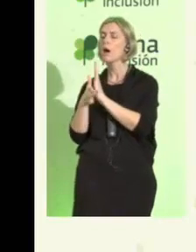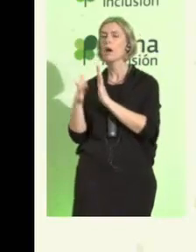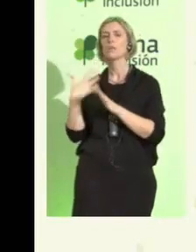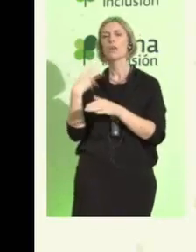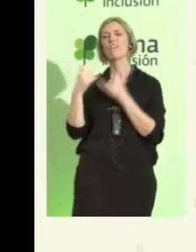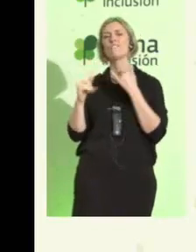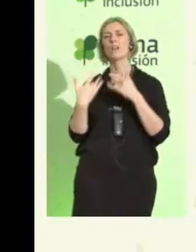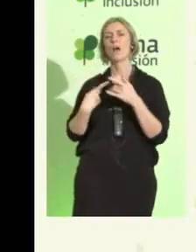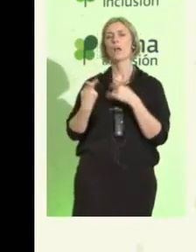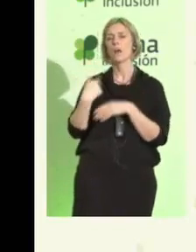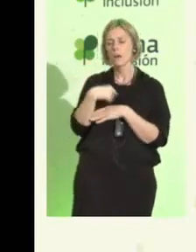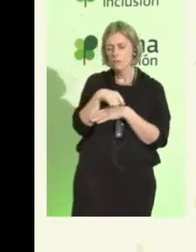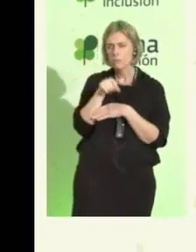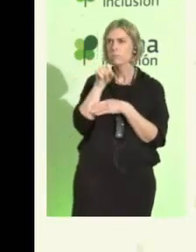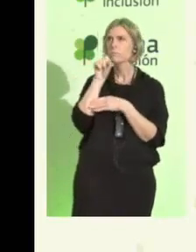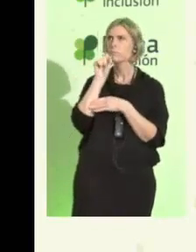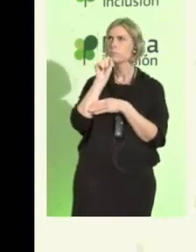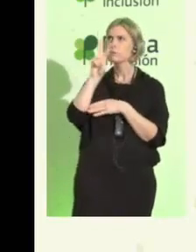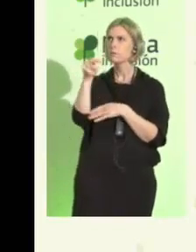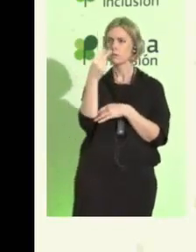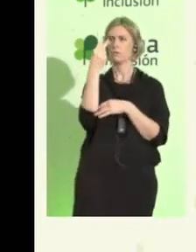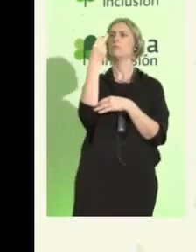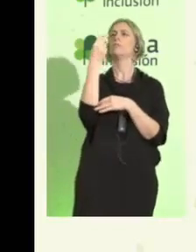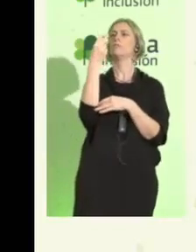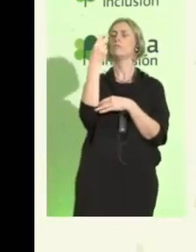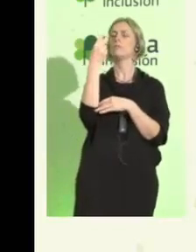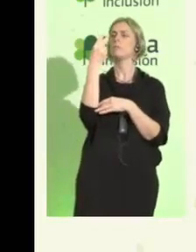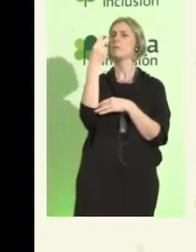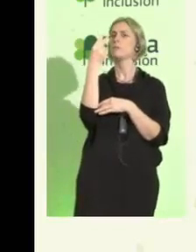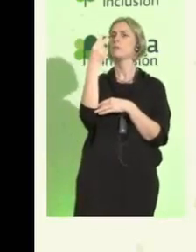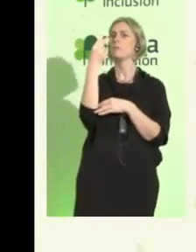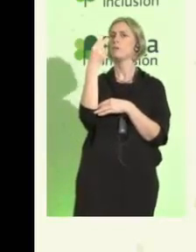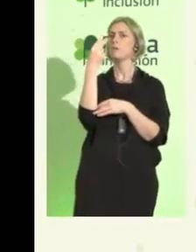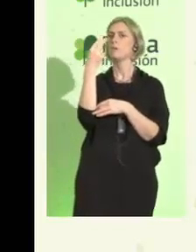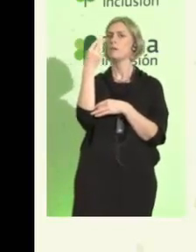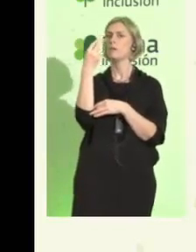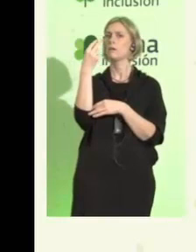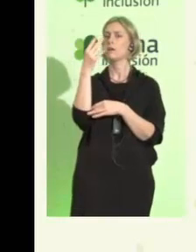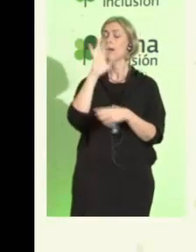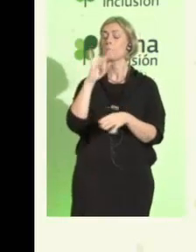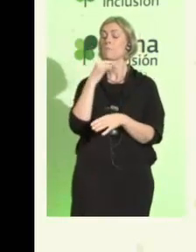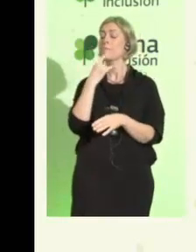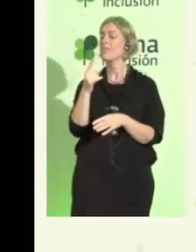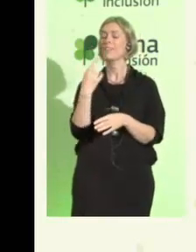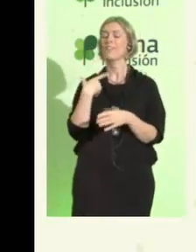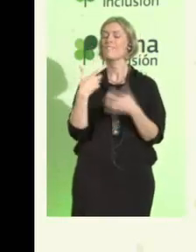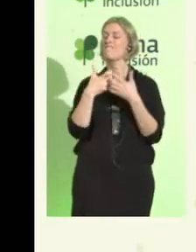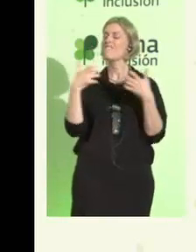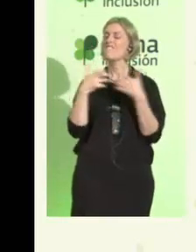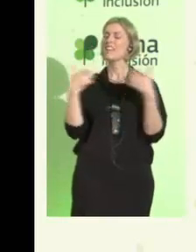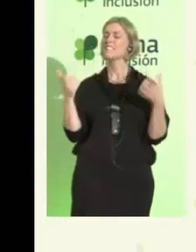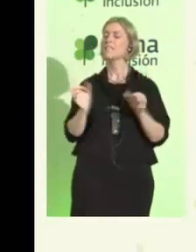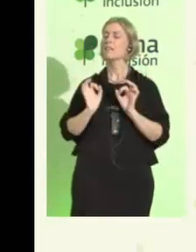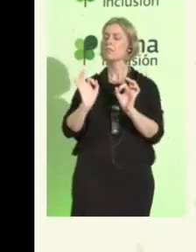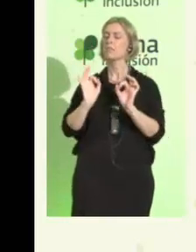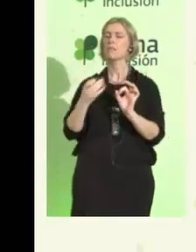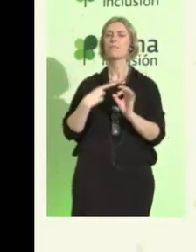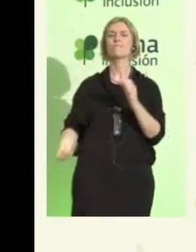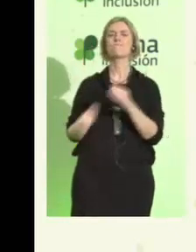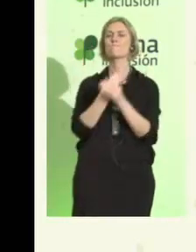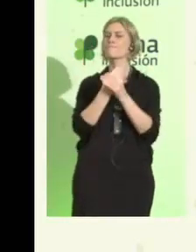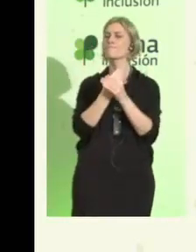cabeza, me miró fijamente a los ojos. Y esto es una cita directa. Vete a tomar por